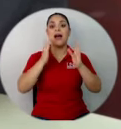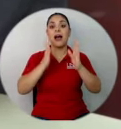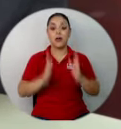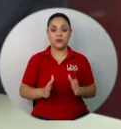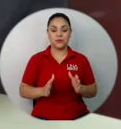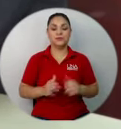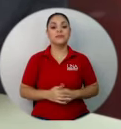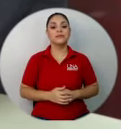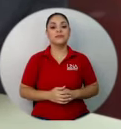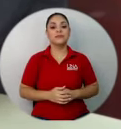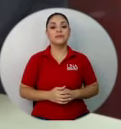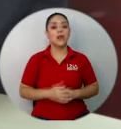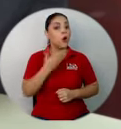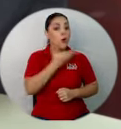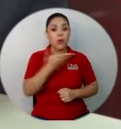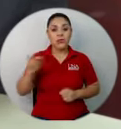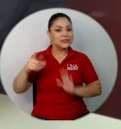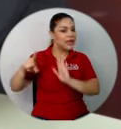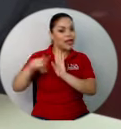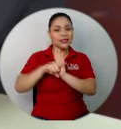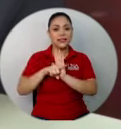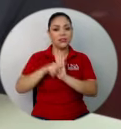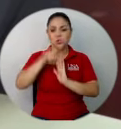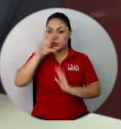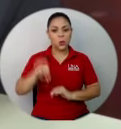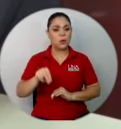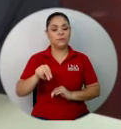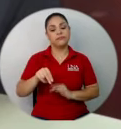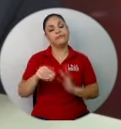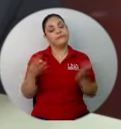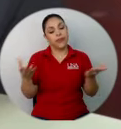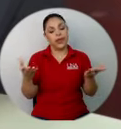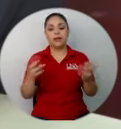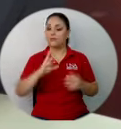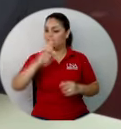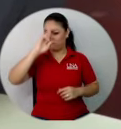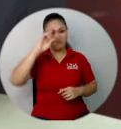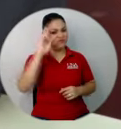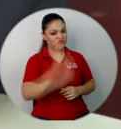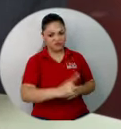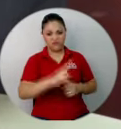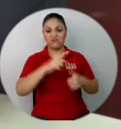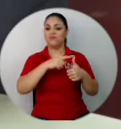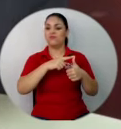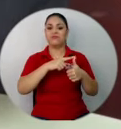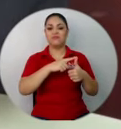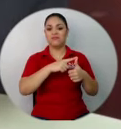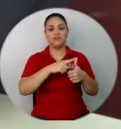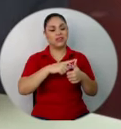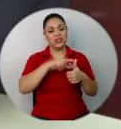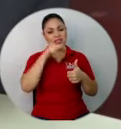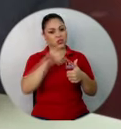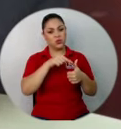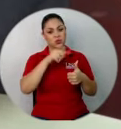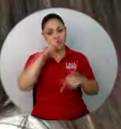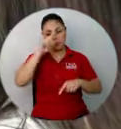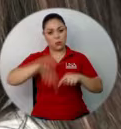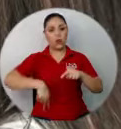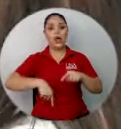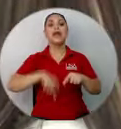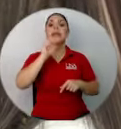lo que es la parte del irrespeto, así como dijimos el irrespeto, pero en el respeto está la parte del respeto, que